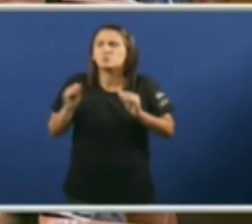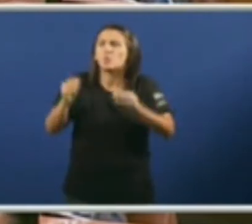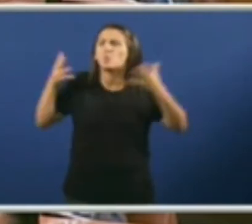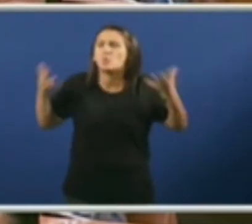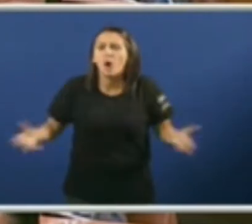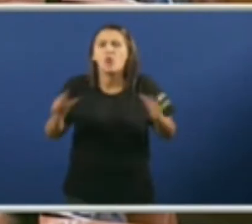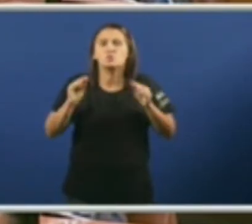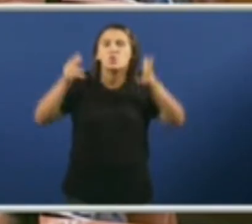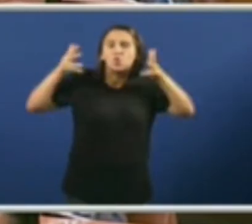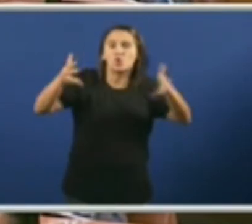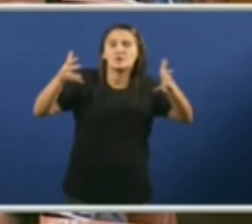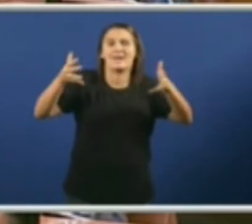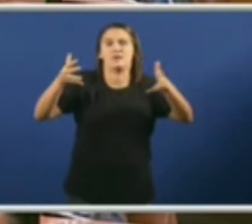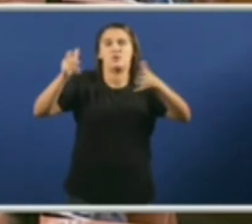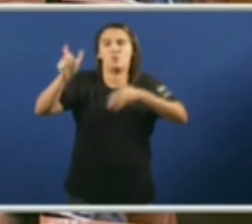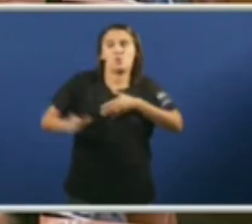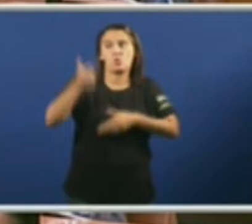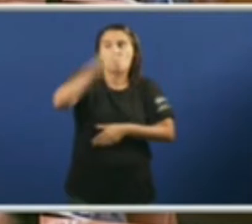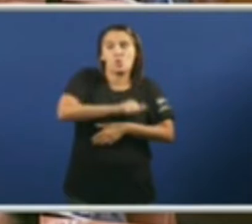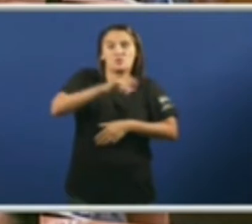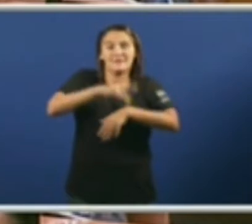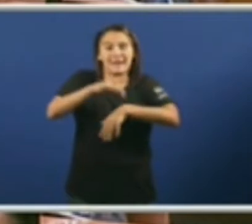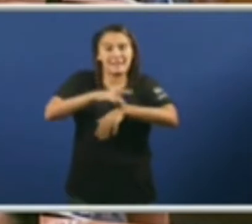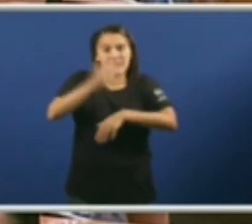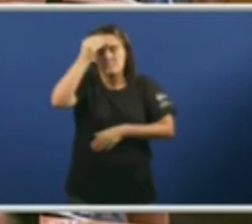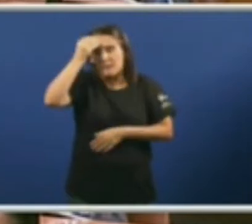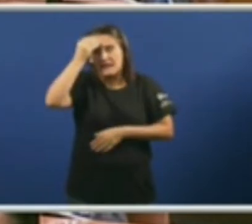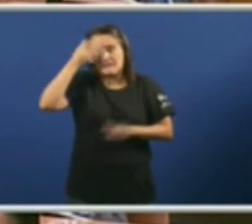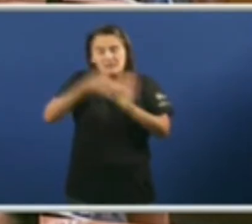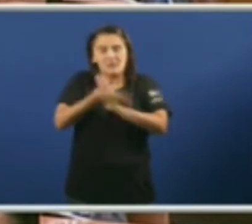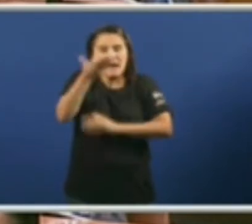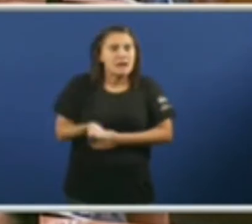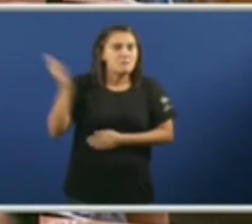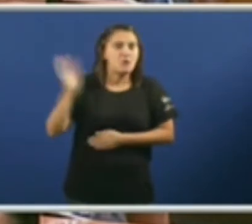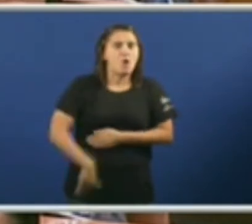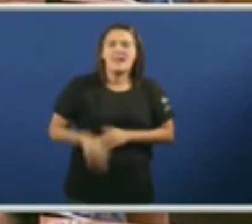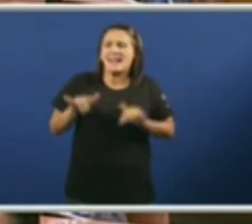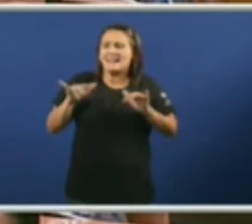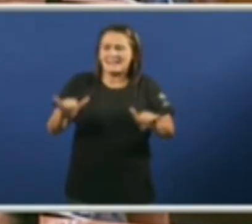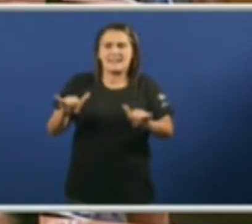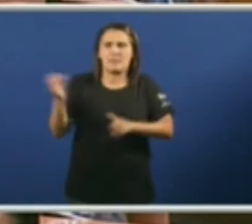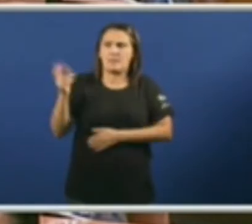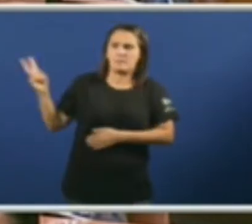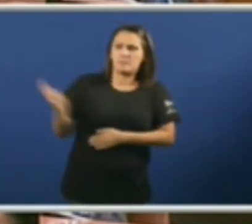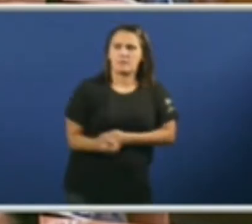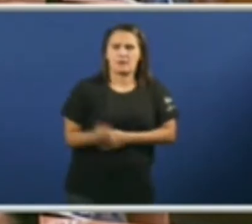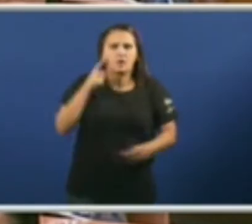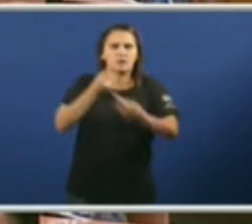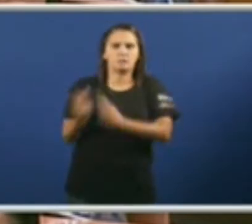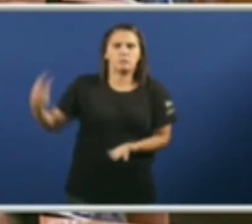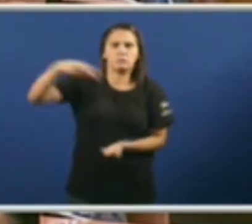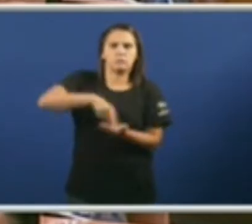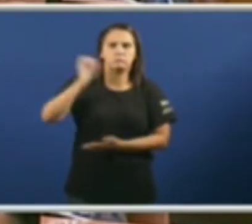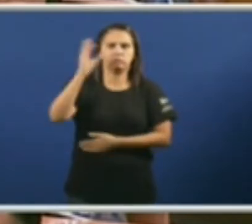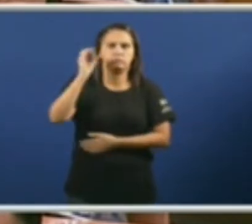cando o seu conselleiro de Sanidade considera que isto, como non é nada grave, nin tan siquiera ten que vir a comparecer ao